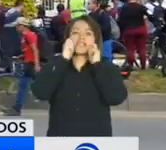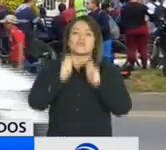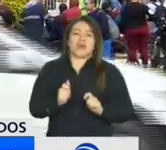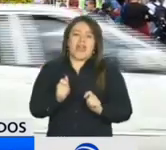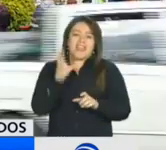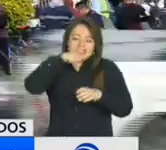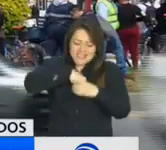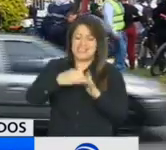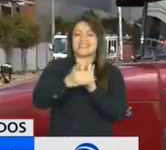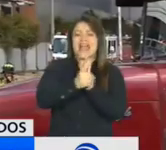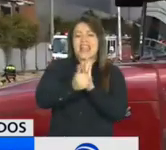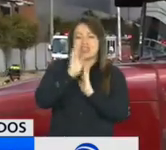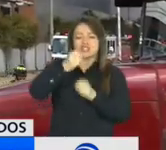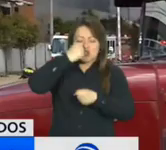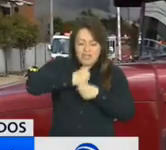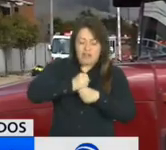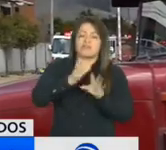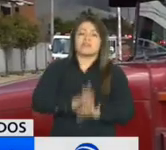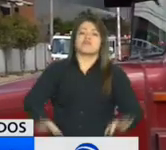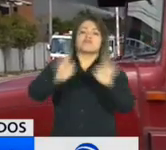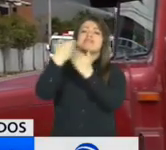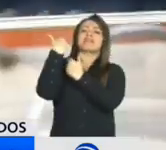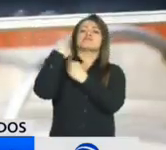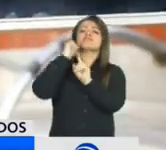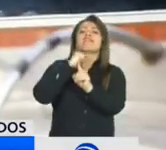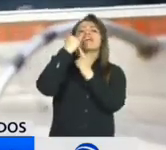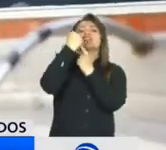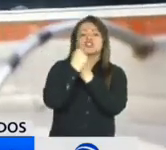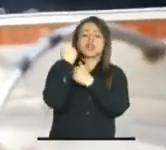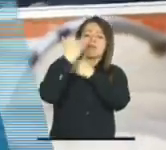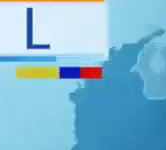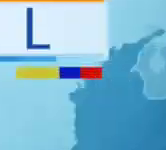hay que trabajar con responsabilidad social y que más temprano que tarde saldrán adelante.